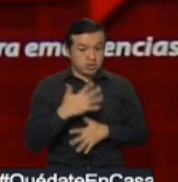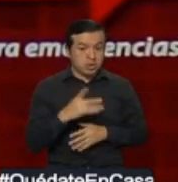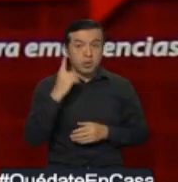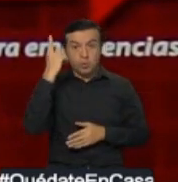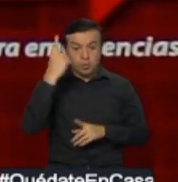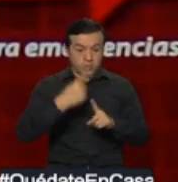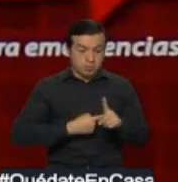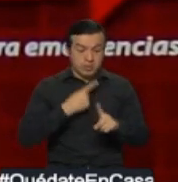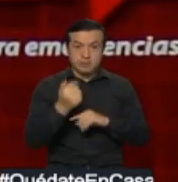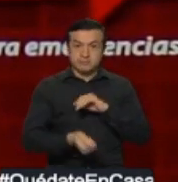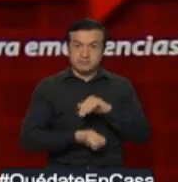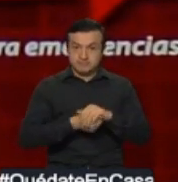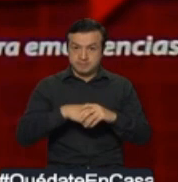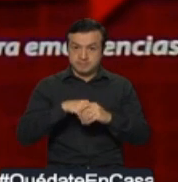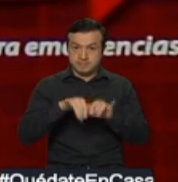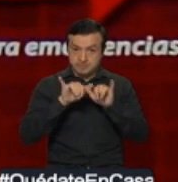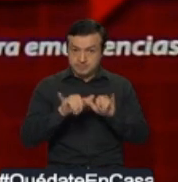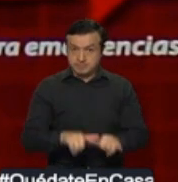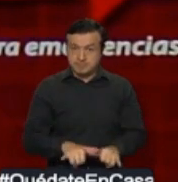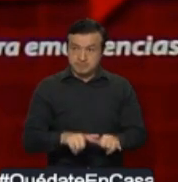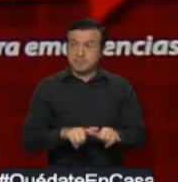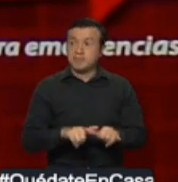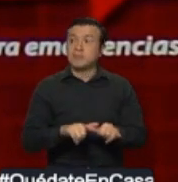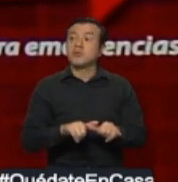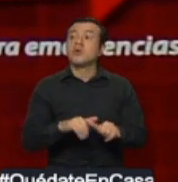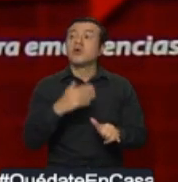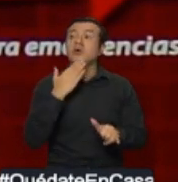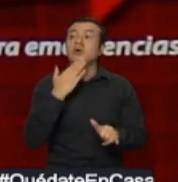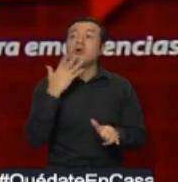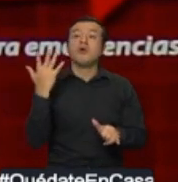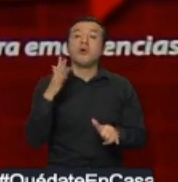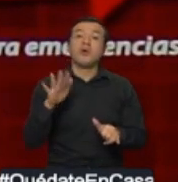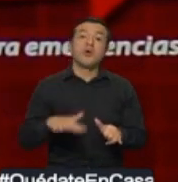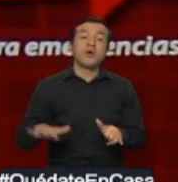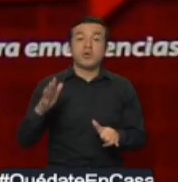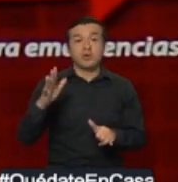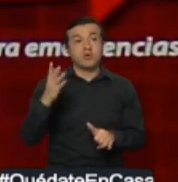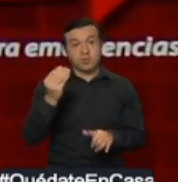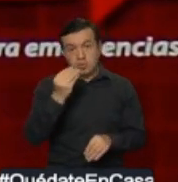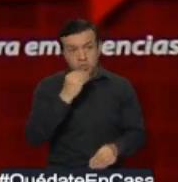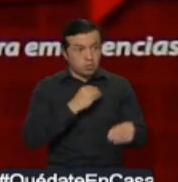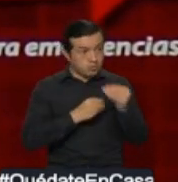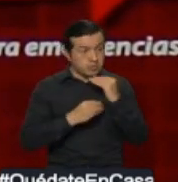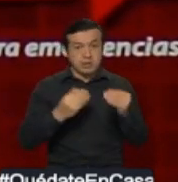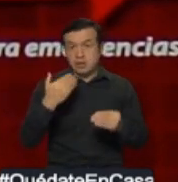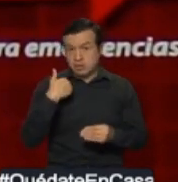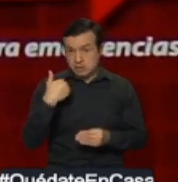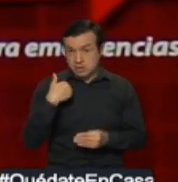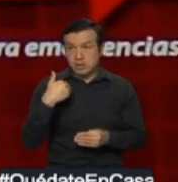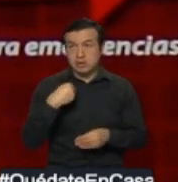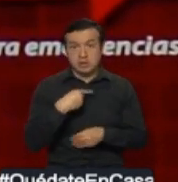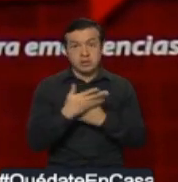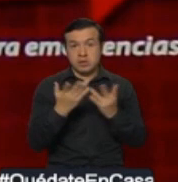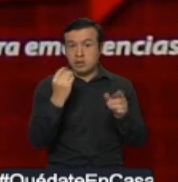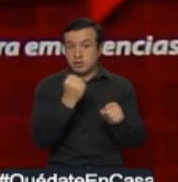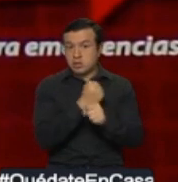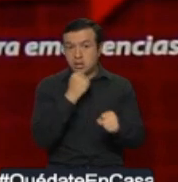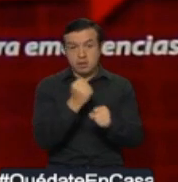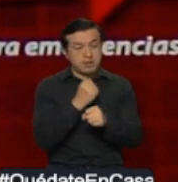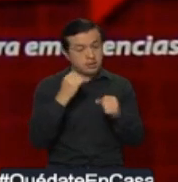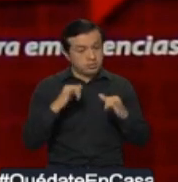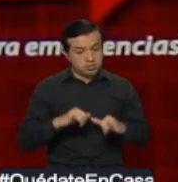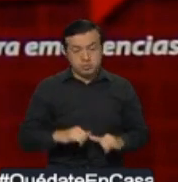un mes de aislamiento sin que hayamos tenido en ningún lugar desabastecimiento. Seguimos con las cadenas productivas